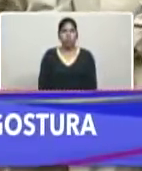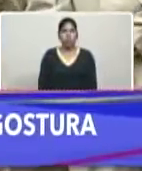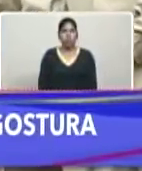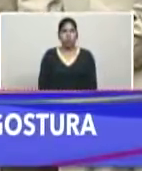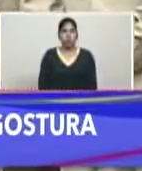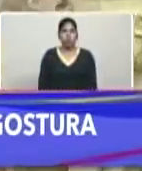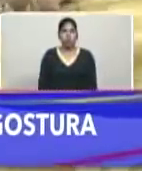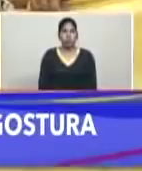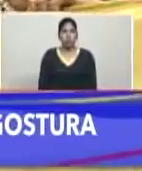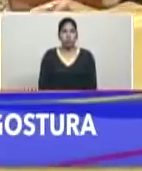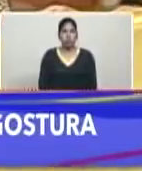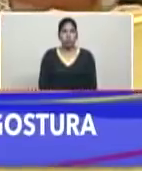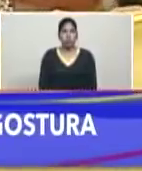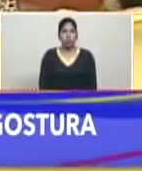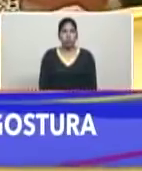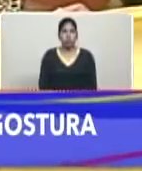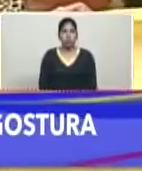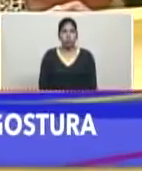Vamos a seguir entonces.